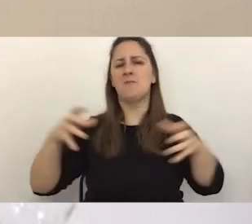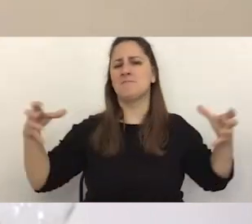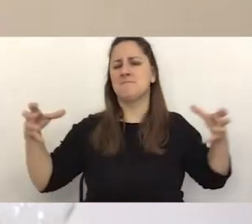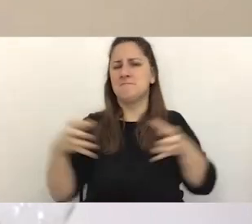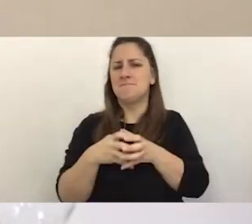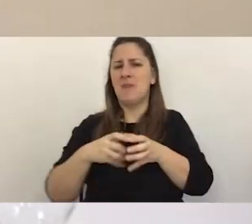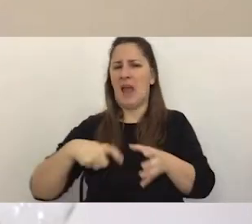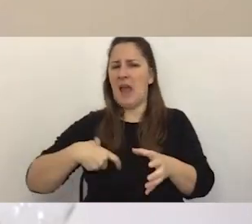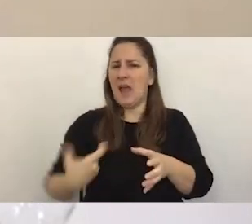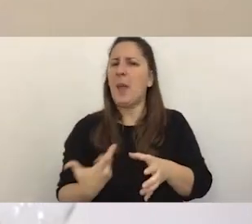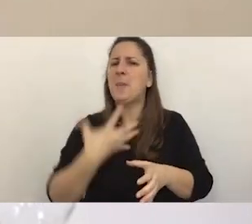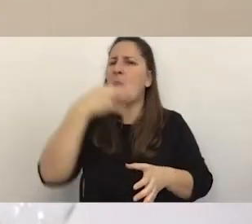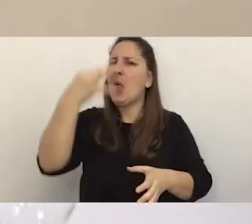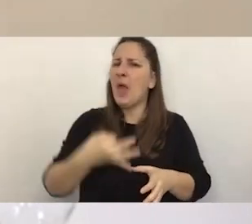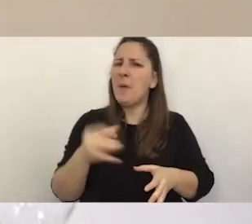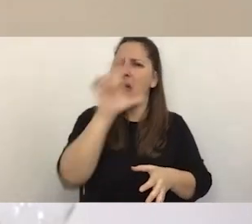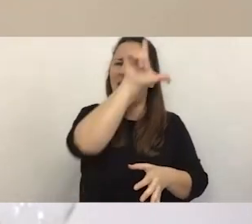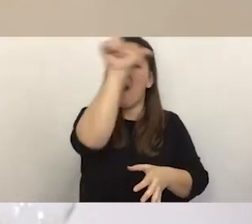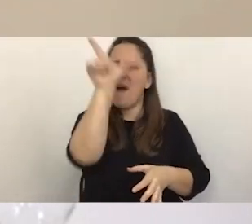¿no?